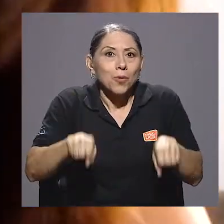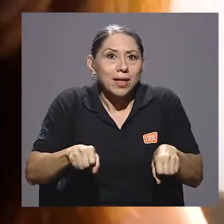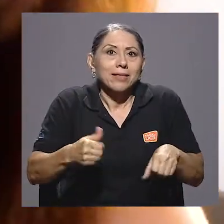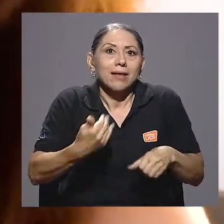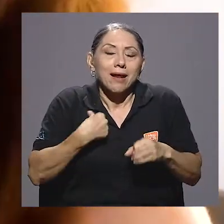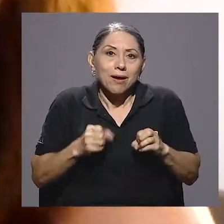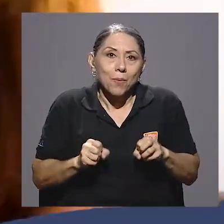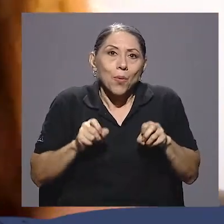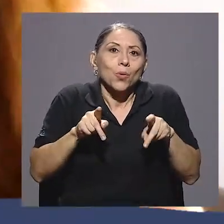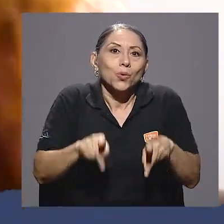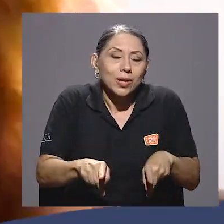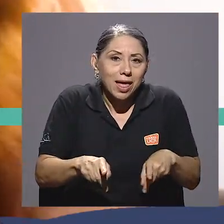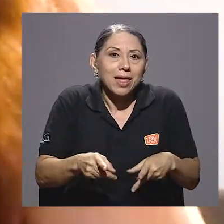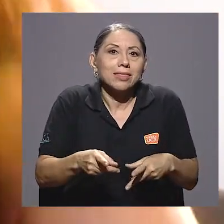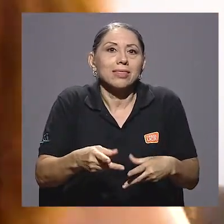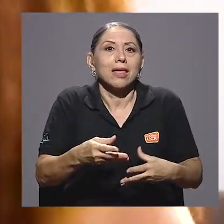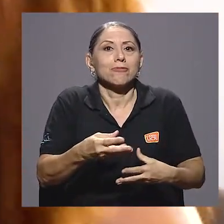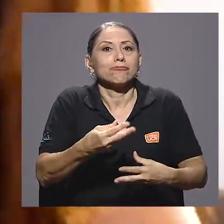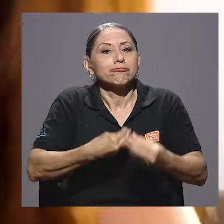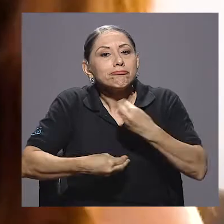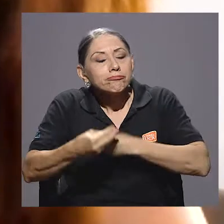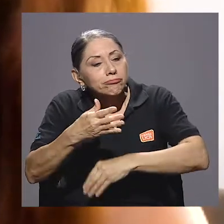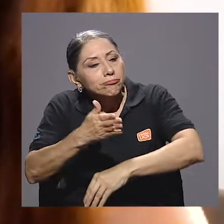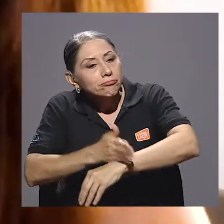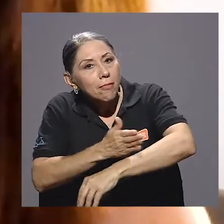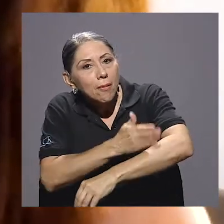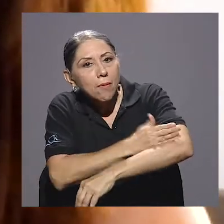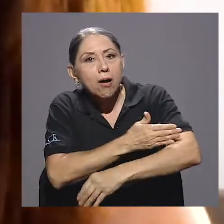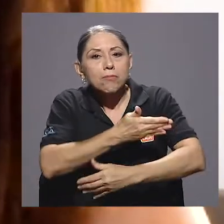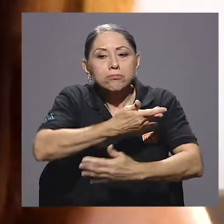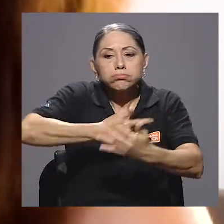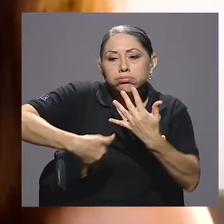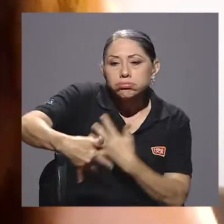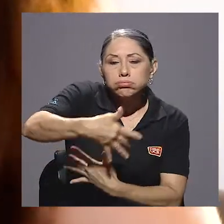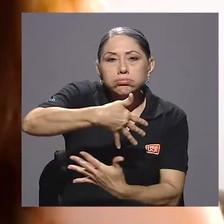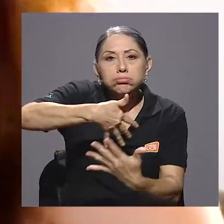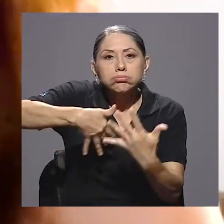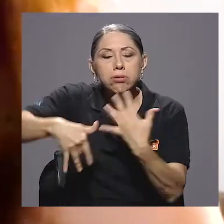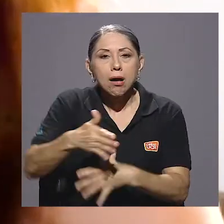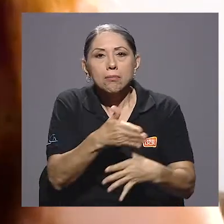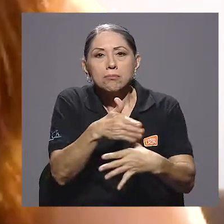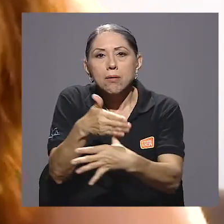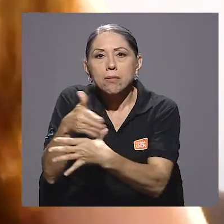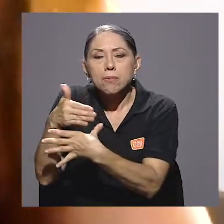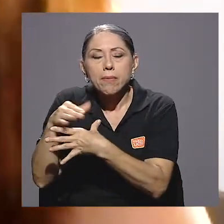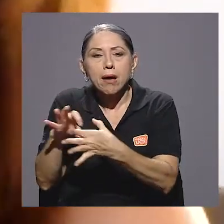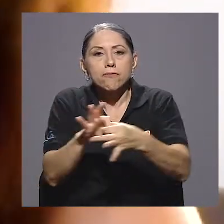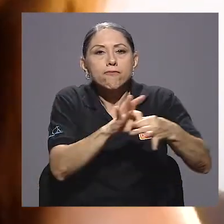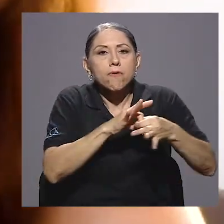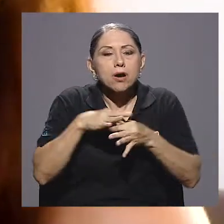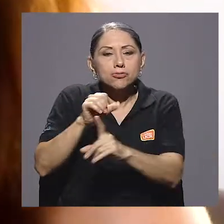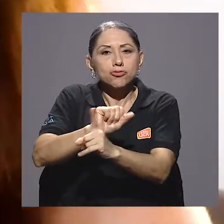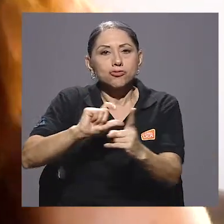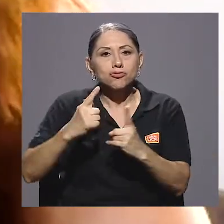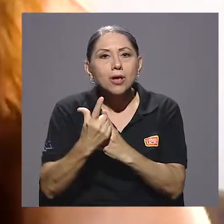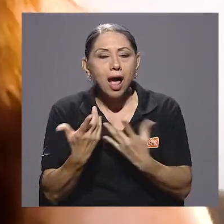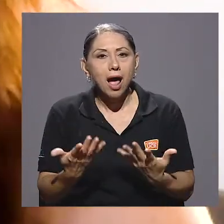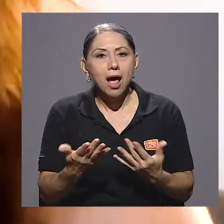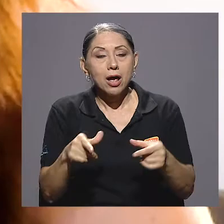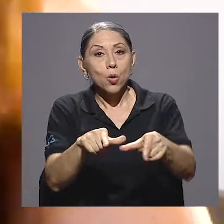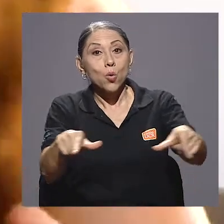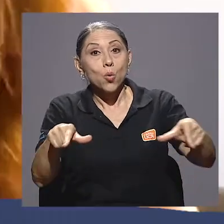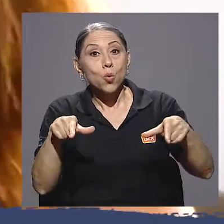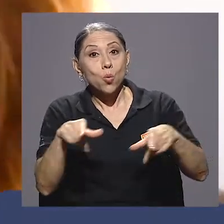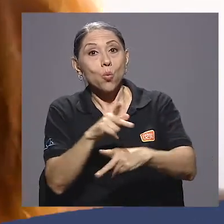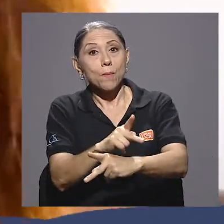claro a todos. Es un espacio de construcción de relaciones sociales y de convivencia. Es un espacio